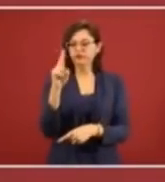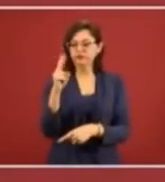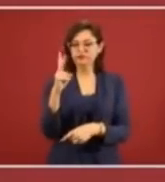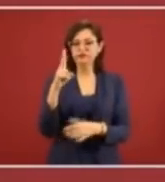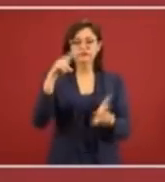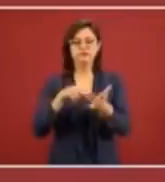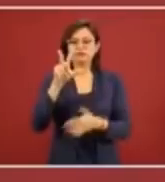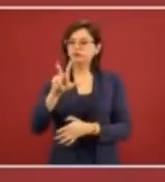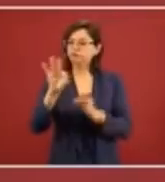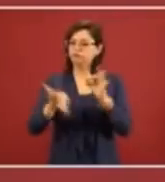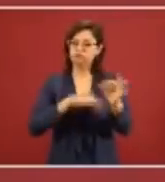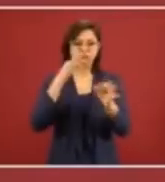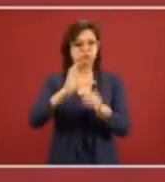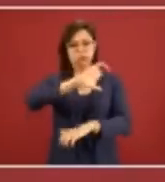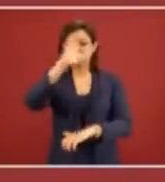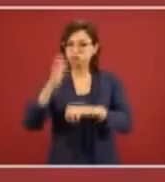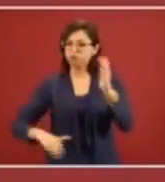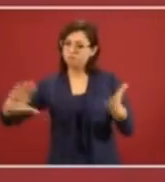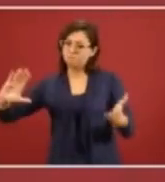del 18.